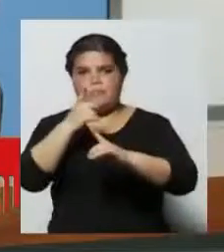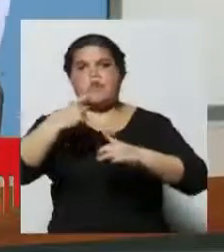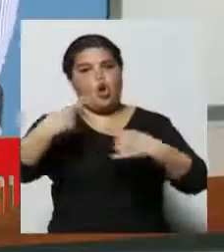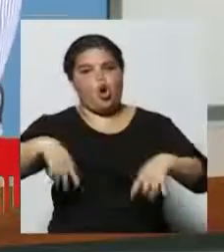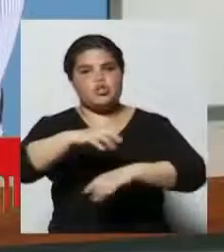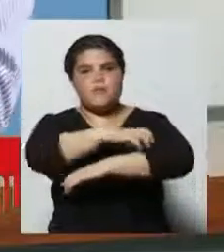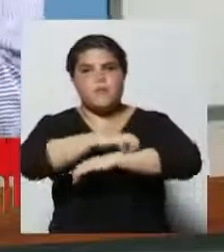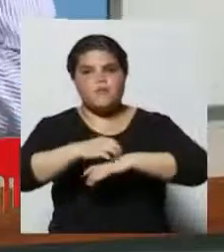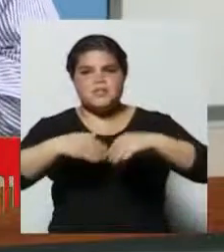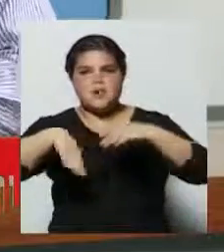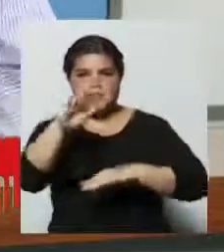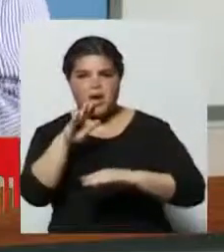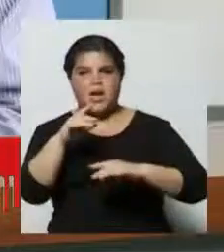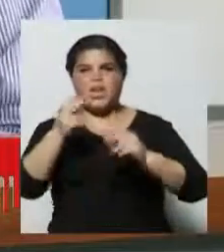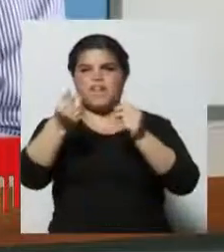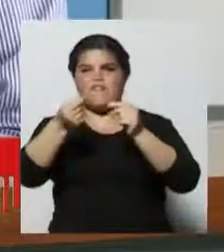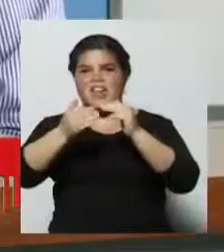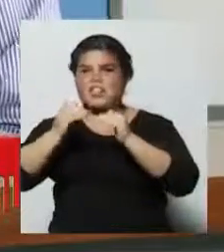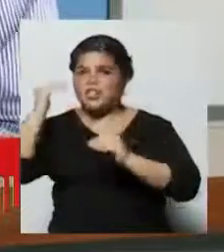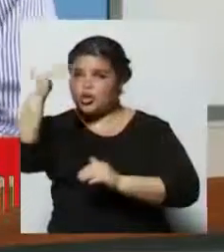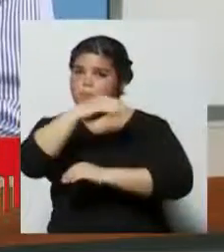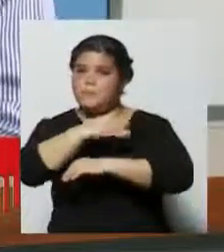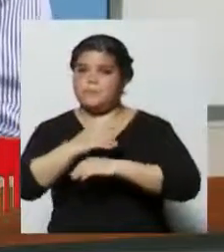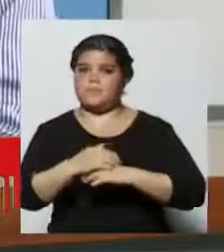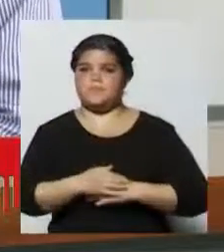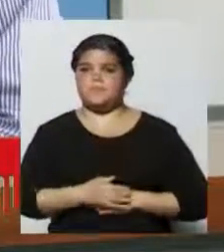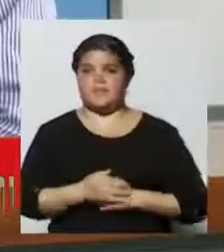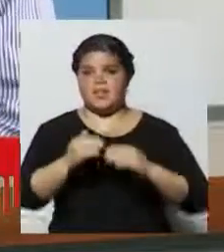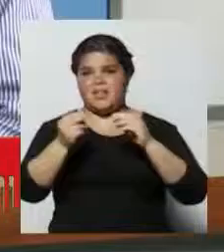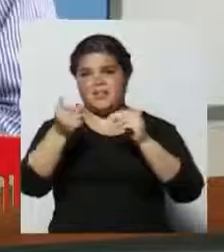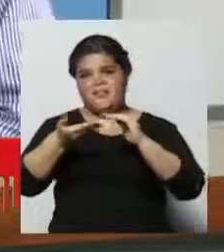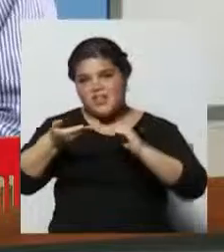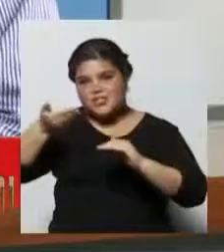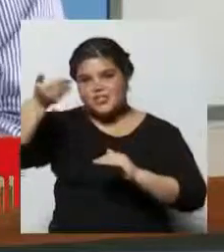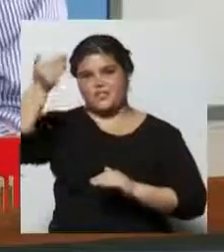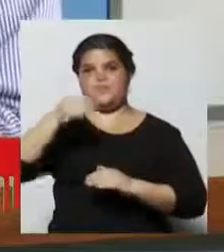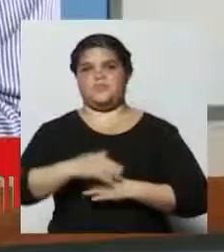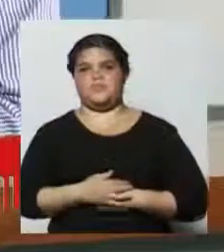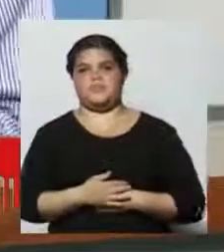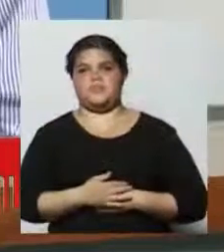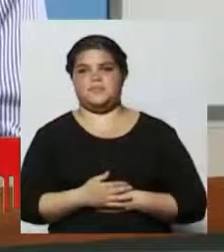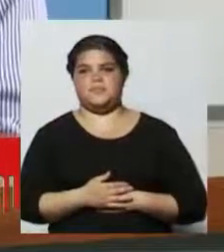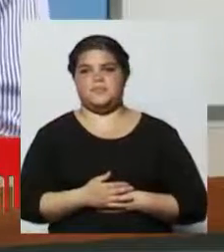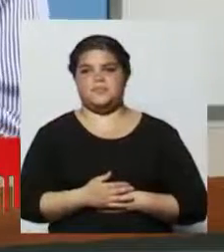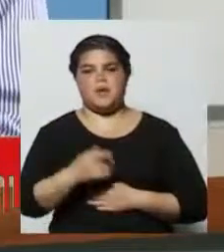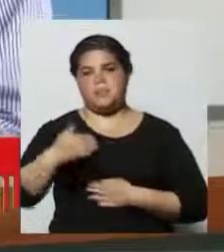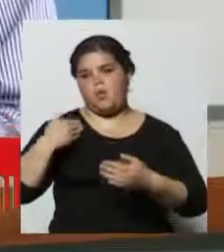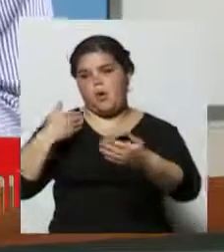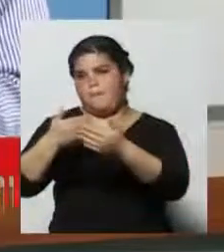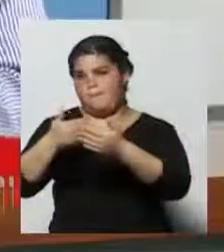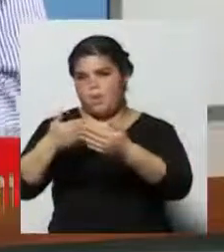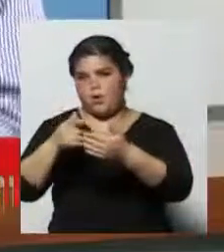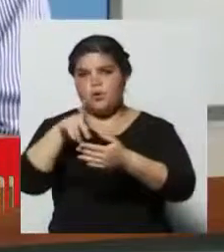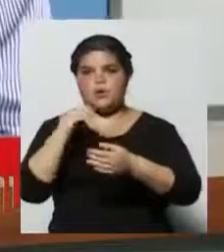más inflación, pero que, bueno, según esta receta neoliberal, en el mediano plazo va